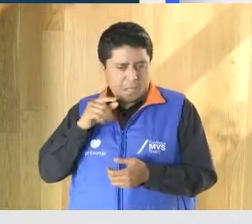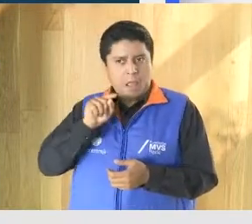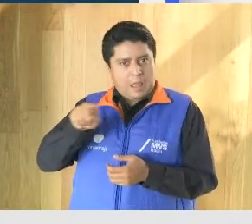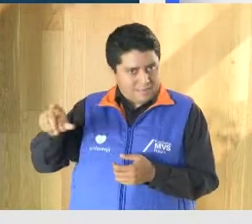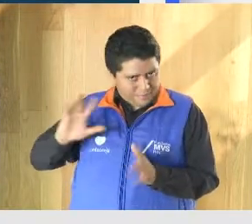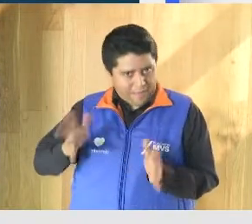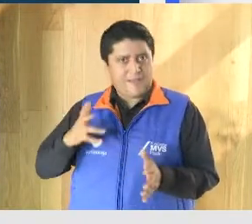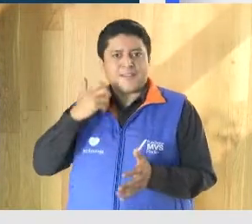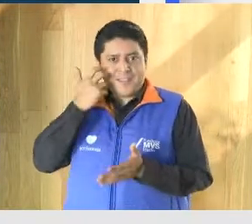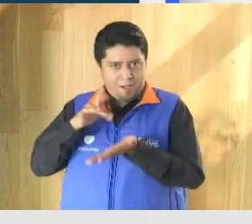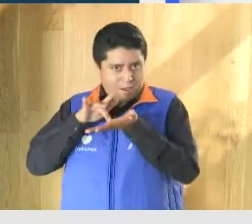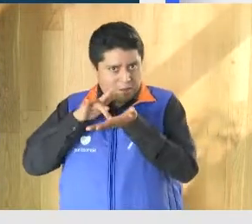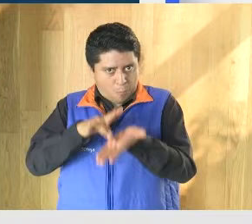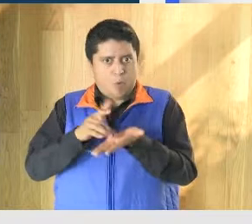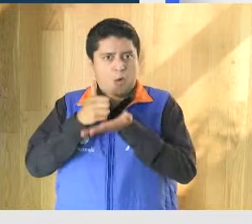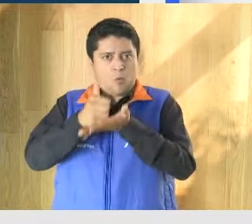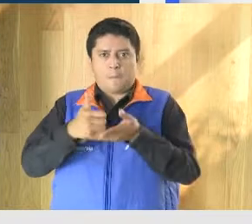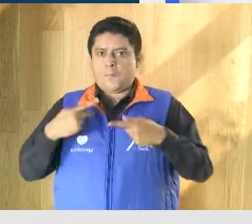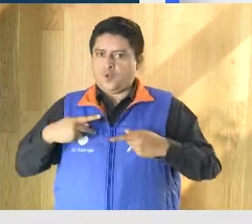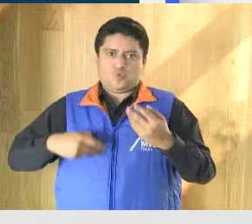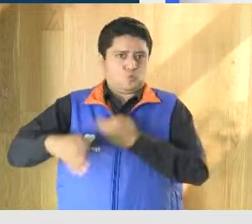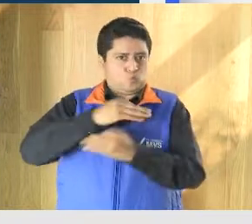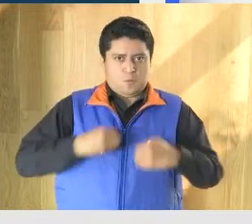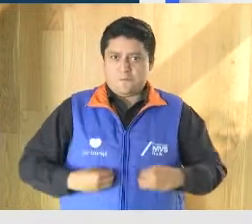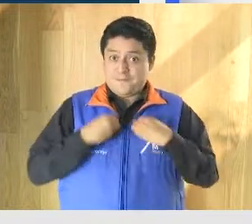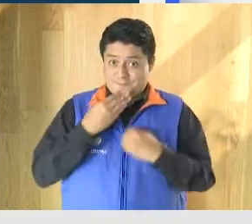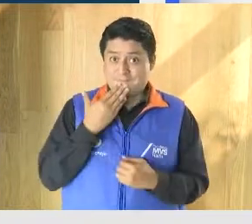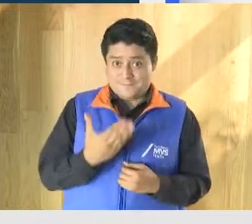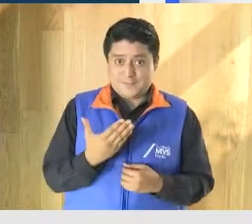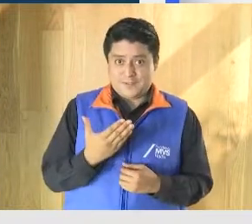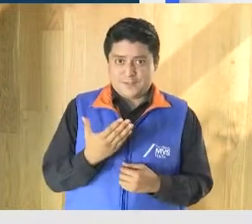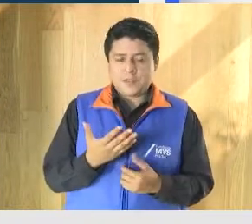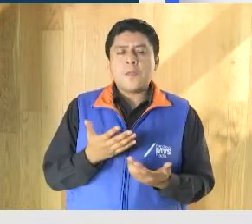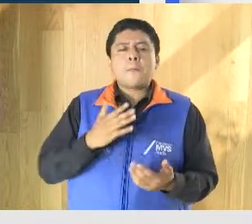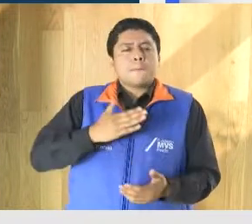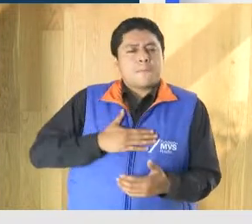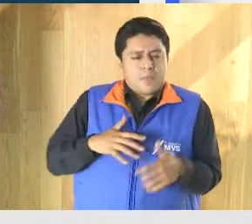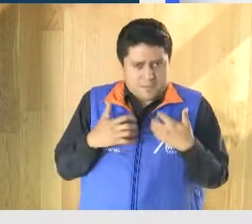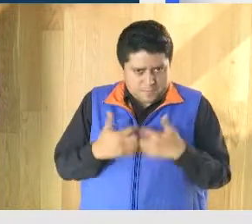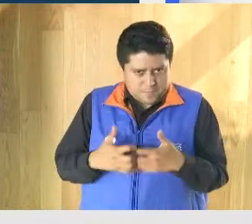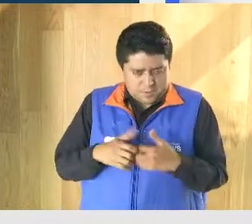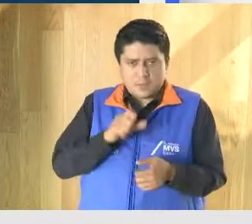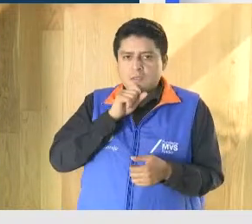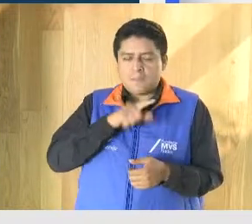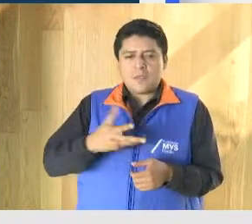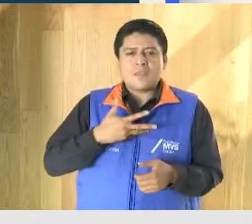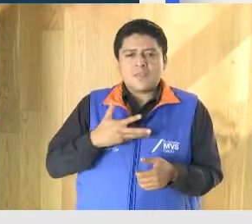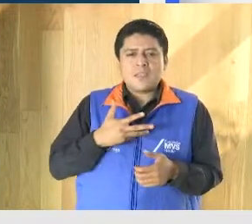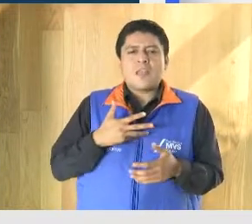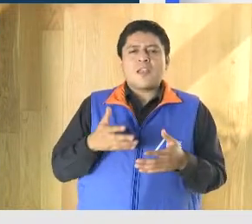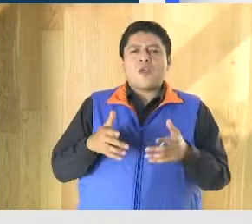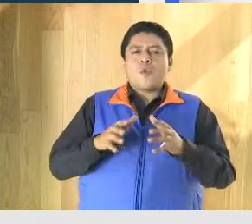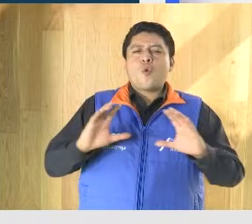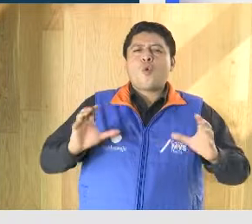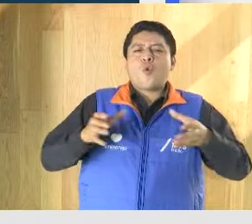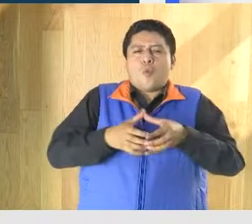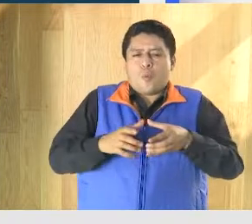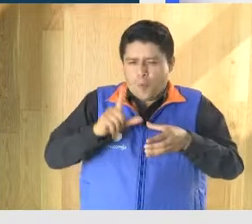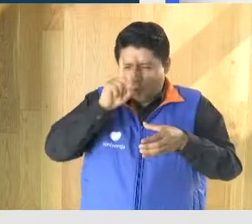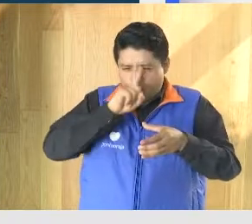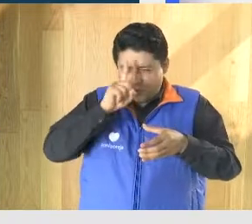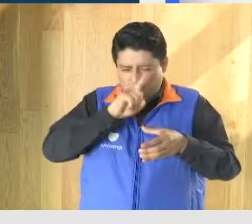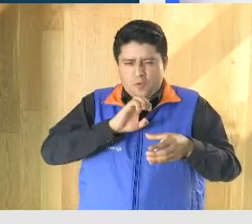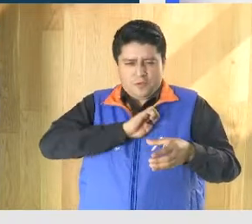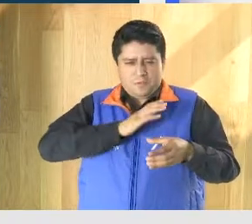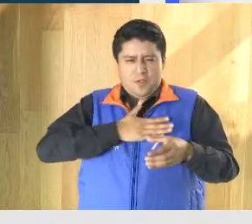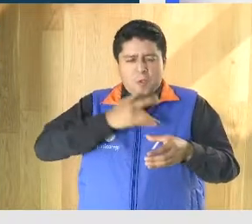hecho, contaros que a principio de año lanzamos desde Forética el Consejo Empresarial Español por el Desarrollo Sostenible, con